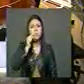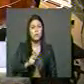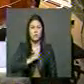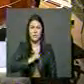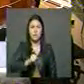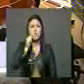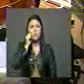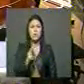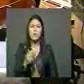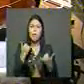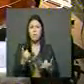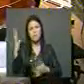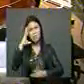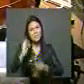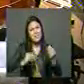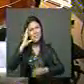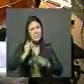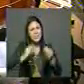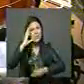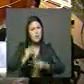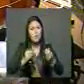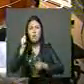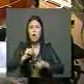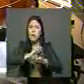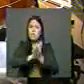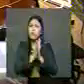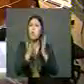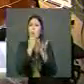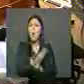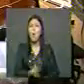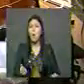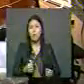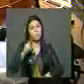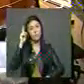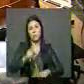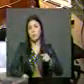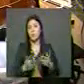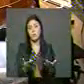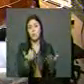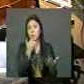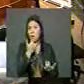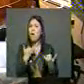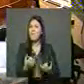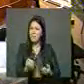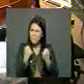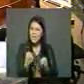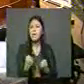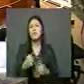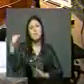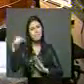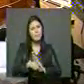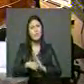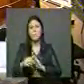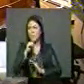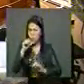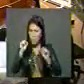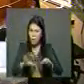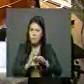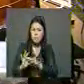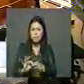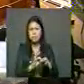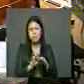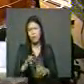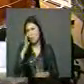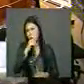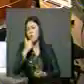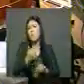desacuerdos razonables no se pueden disolver por medio de la persuasión, vale decir, es bastante complejo que exista unanimidad. y como señala